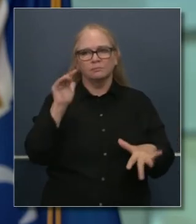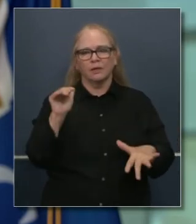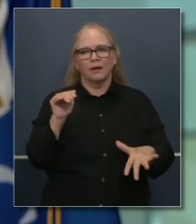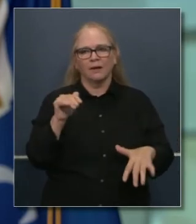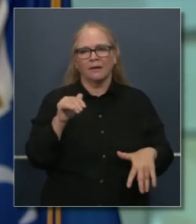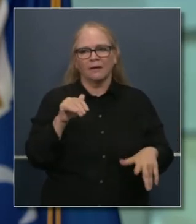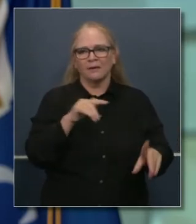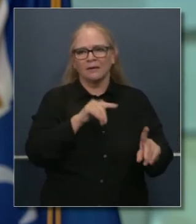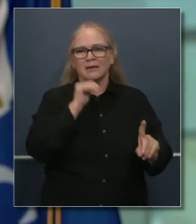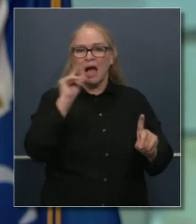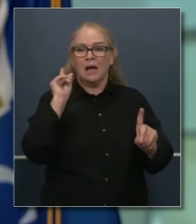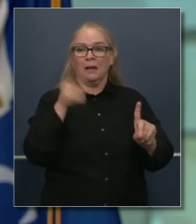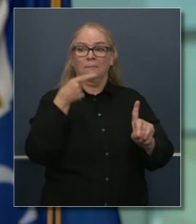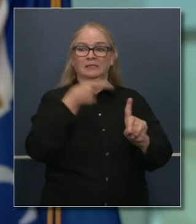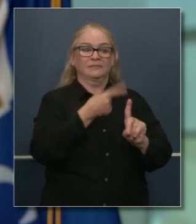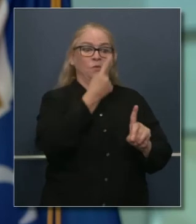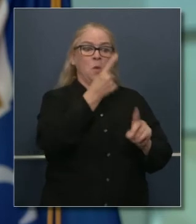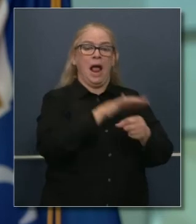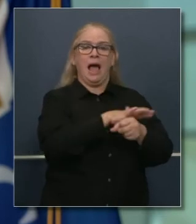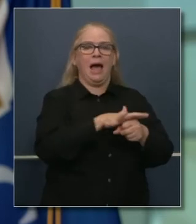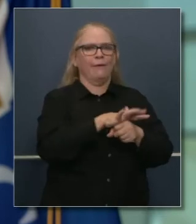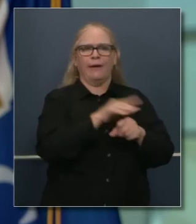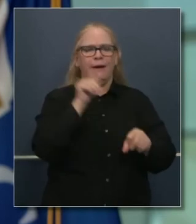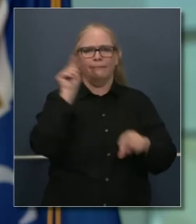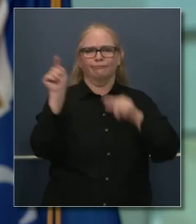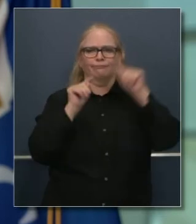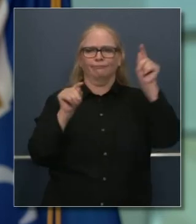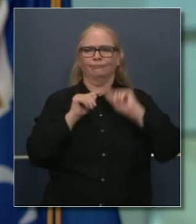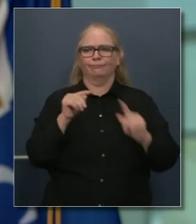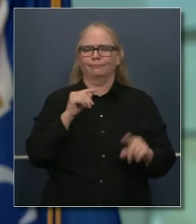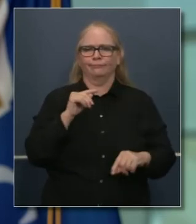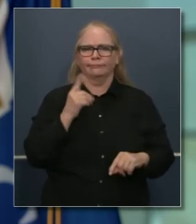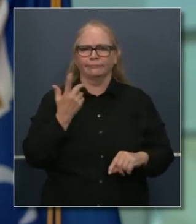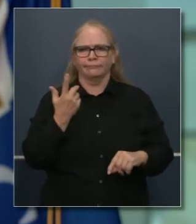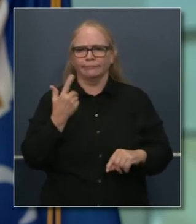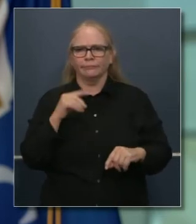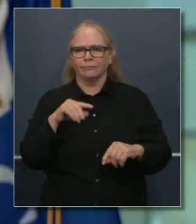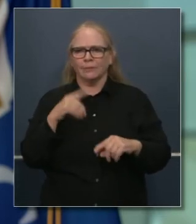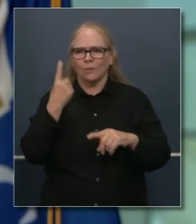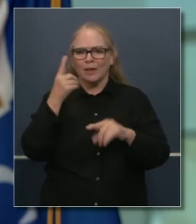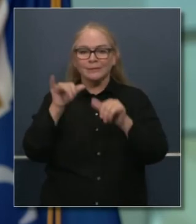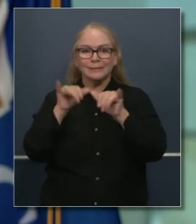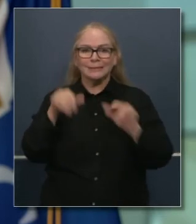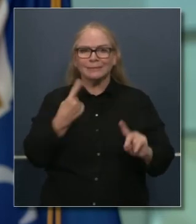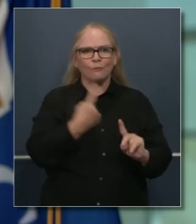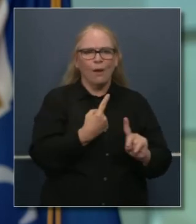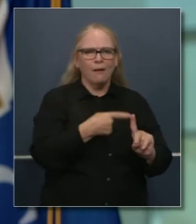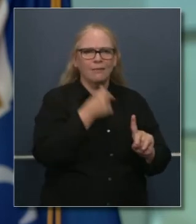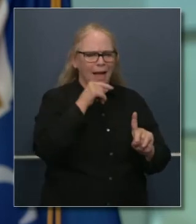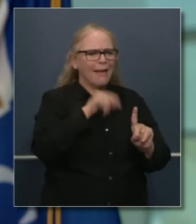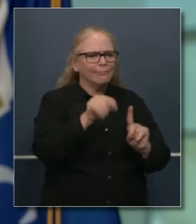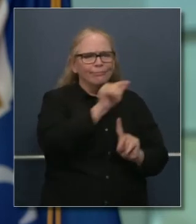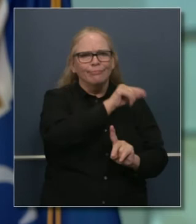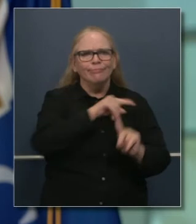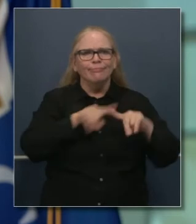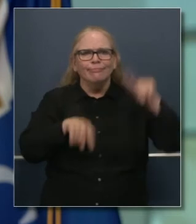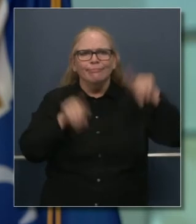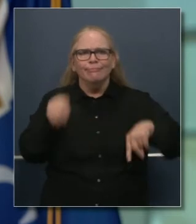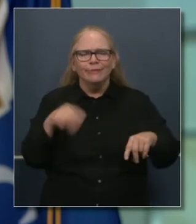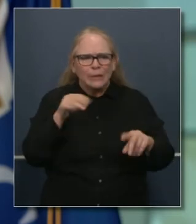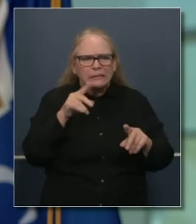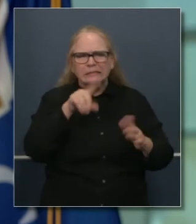en efecto en este evento como una forma de abordar su pregunta apropiada y me parece la